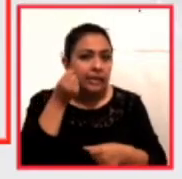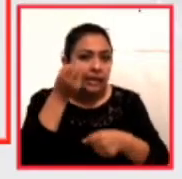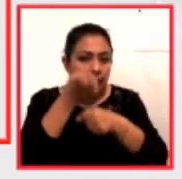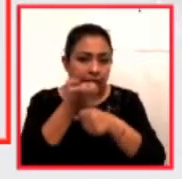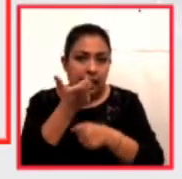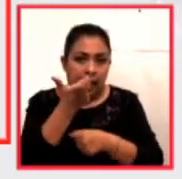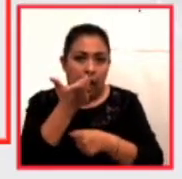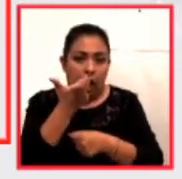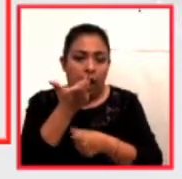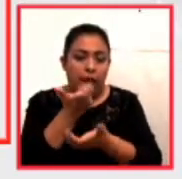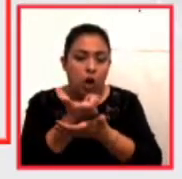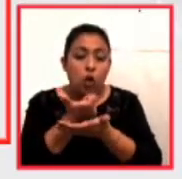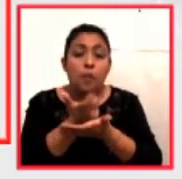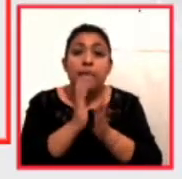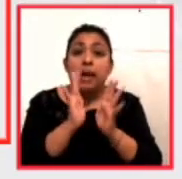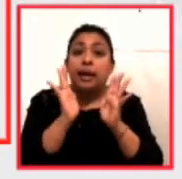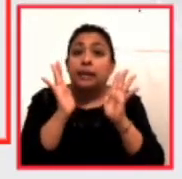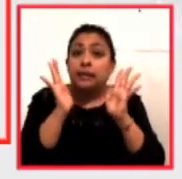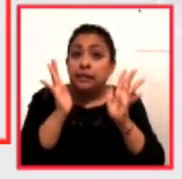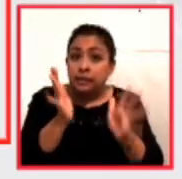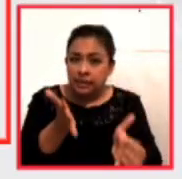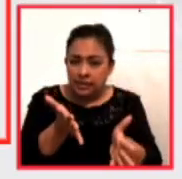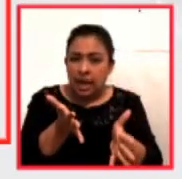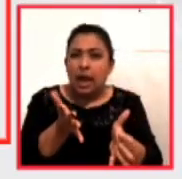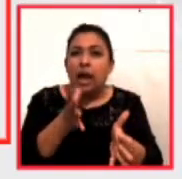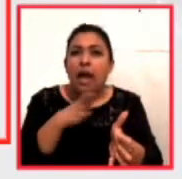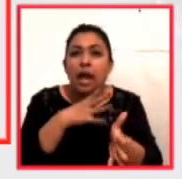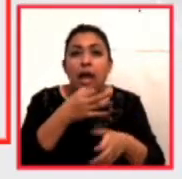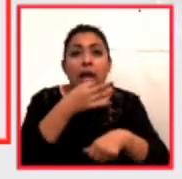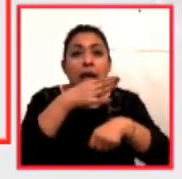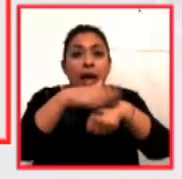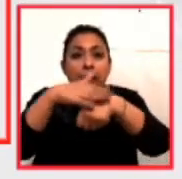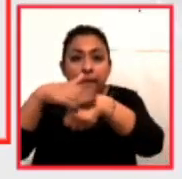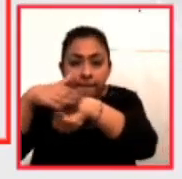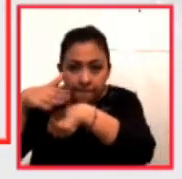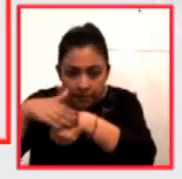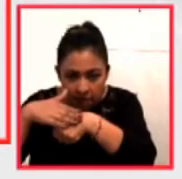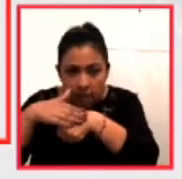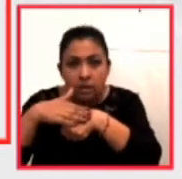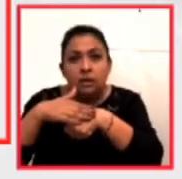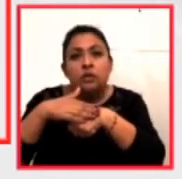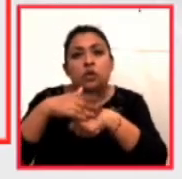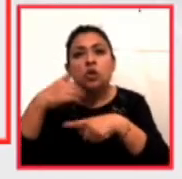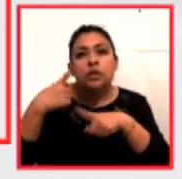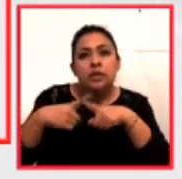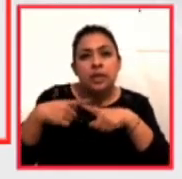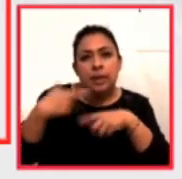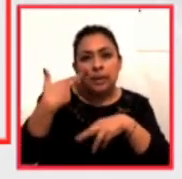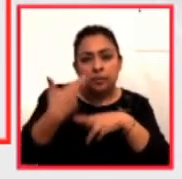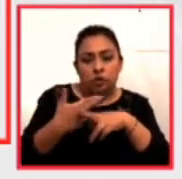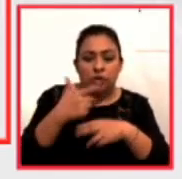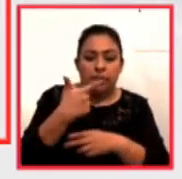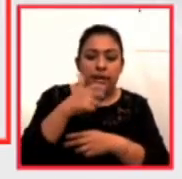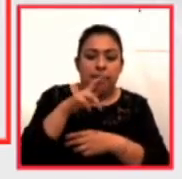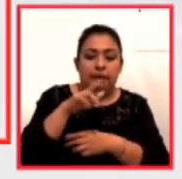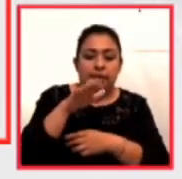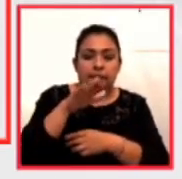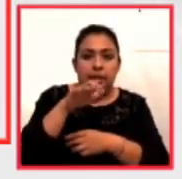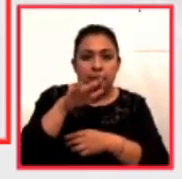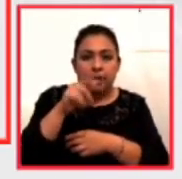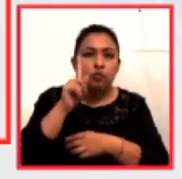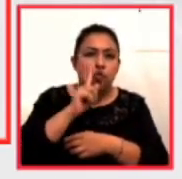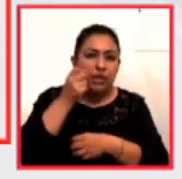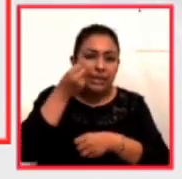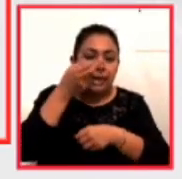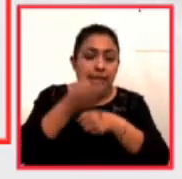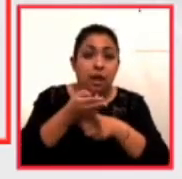Economía ya puso básicamente un comunicado de prensa por parte de Graciela Márquez, la Secretaría de Economía, donde